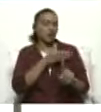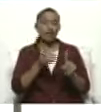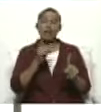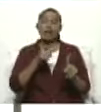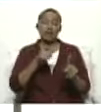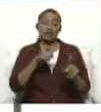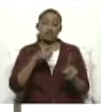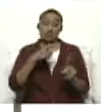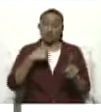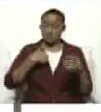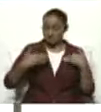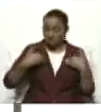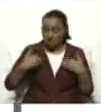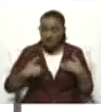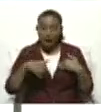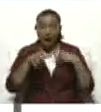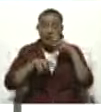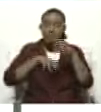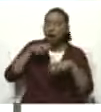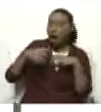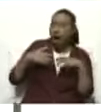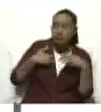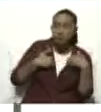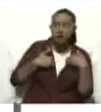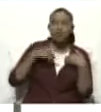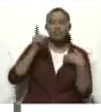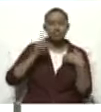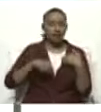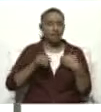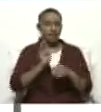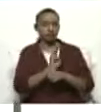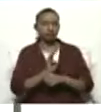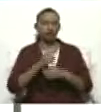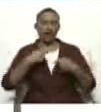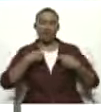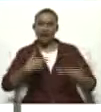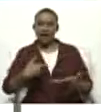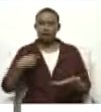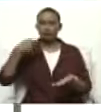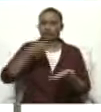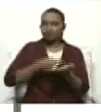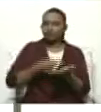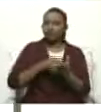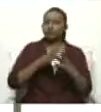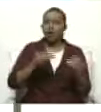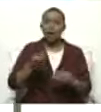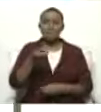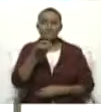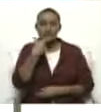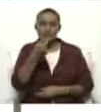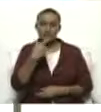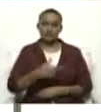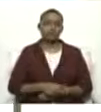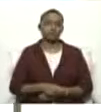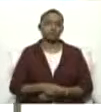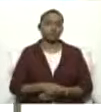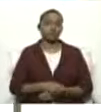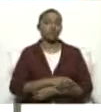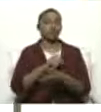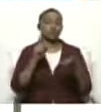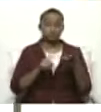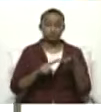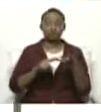ocasionado. Si la conducta se realiza como consecuencia de la crueldad o tortura animal, se sanciona con pena de prisión de 4 a 6